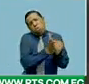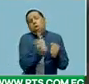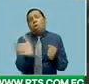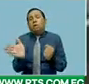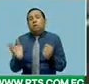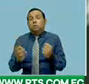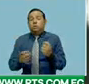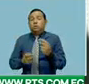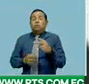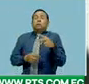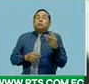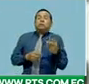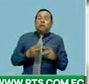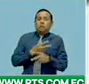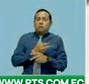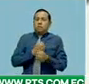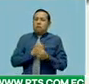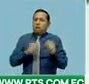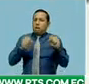en pocos minutos.